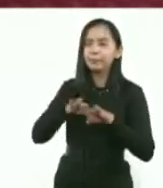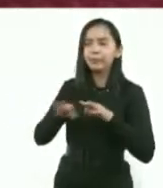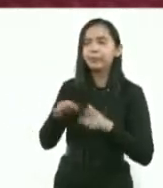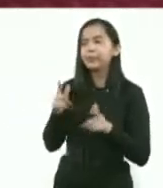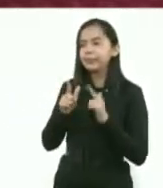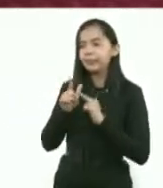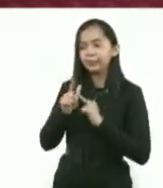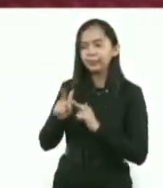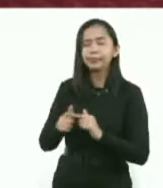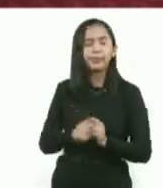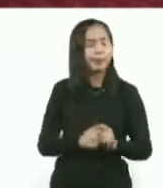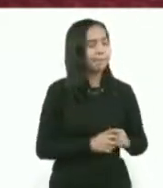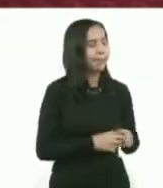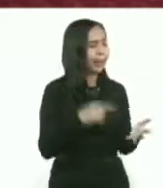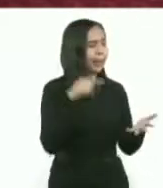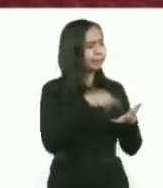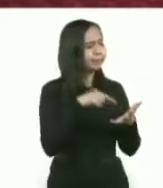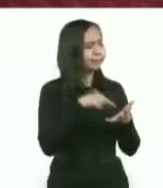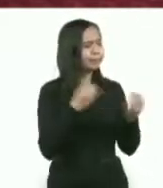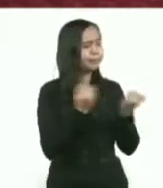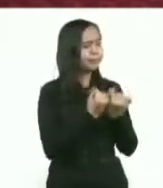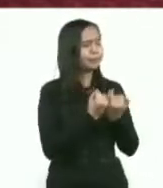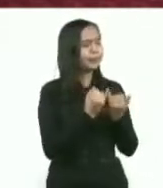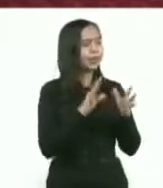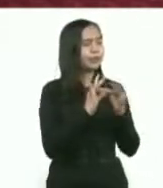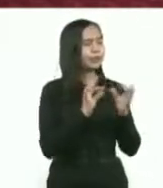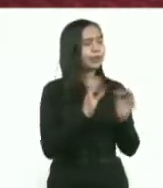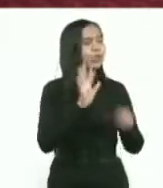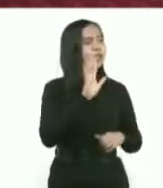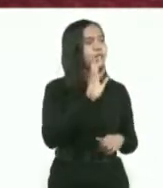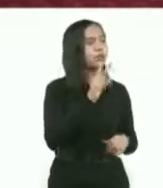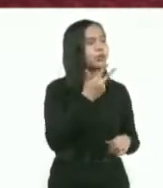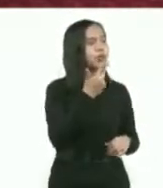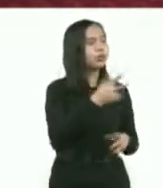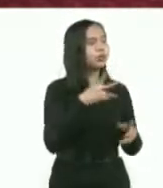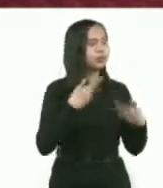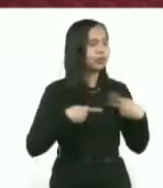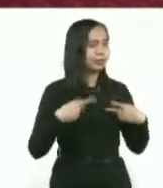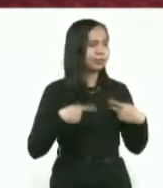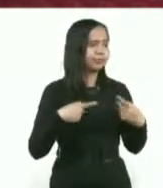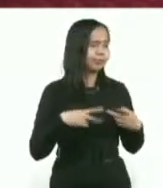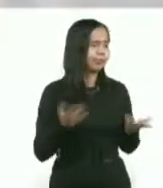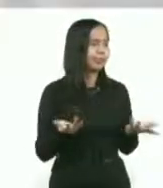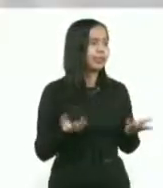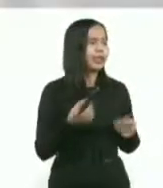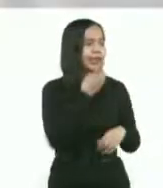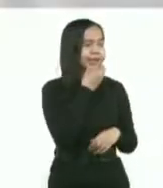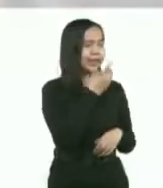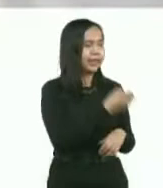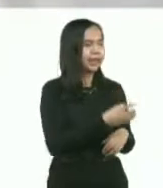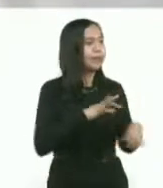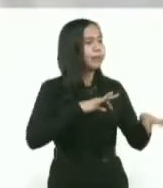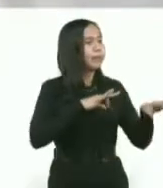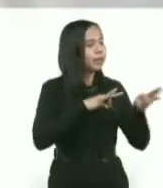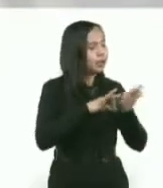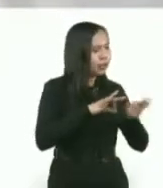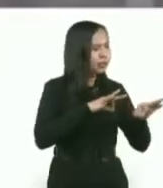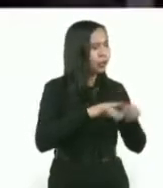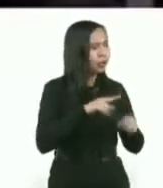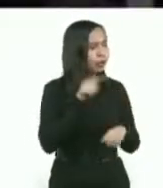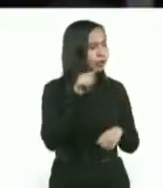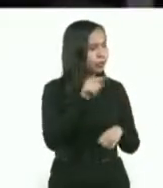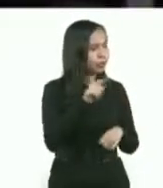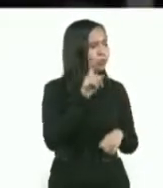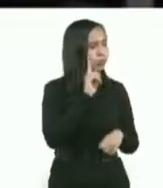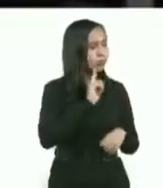encuesta también se menciona que el 58% de las personas dicen que el trabajo que usted ha